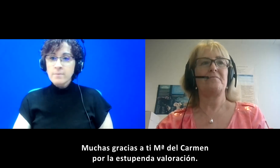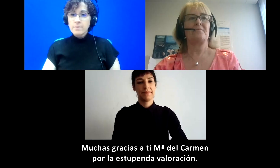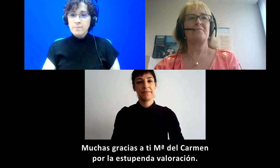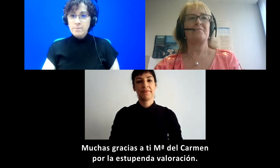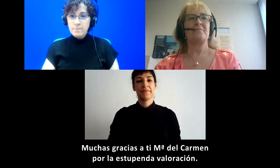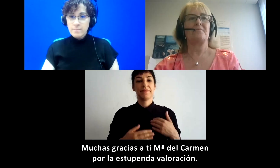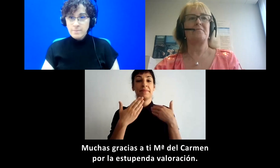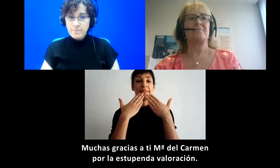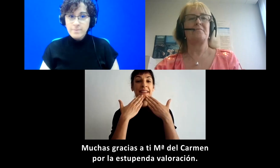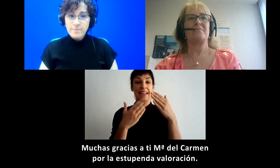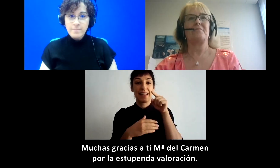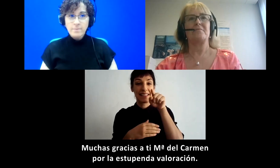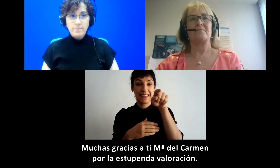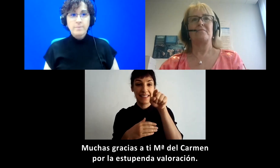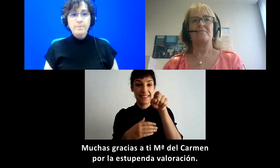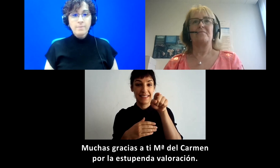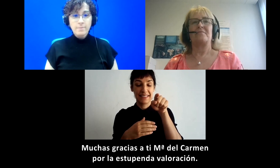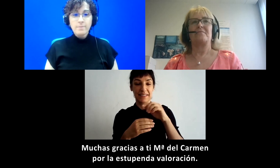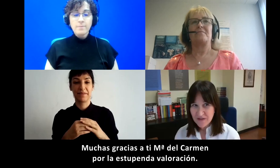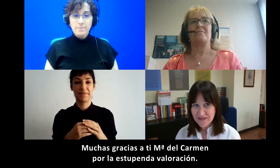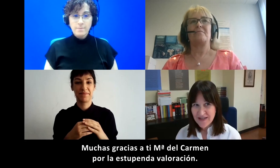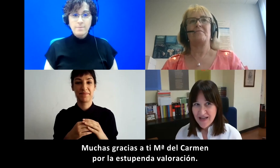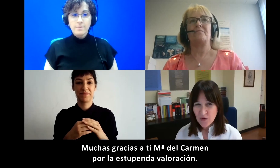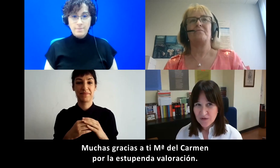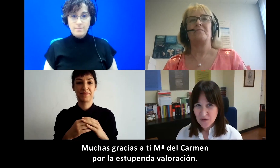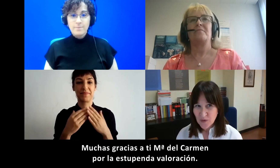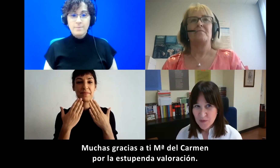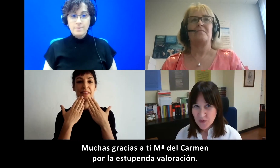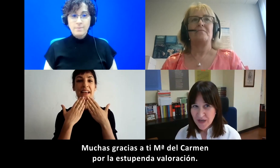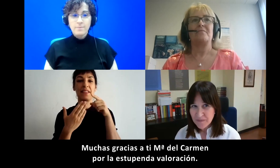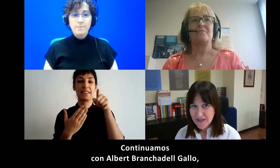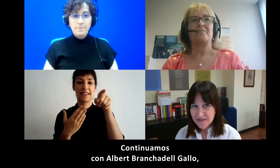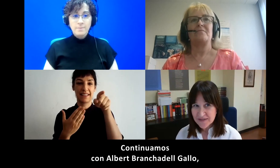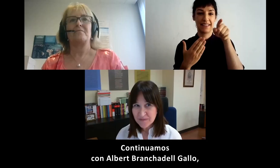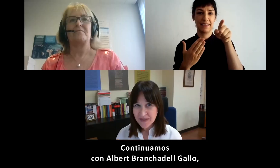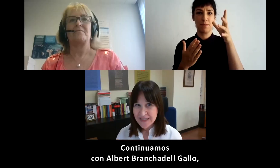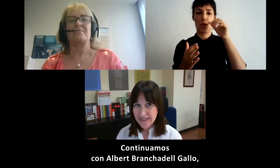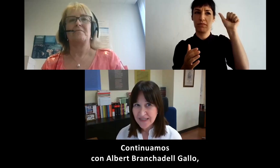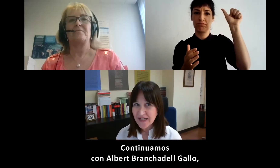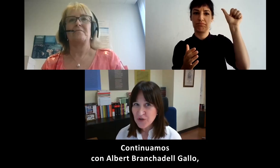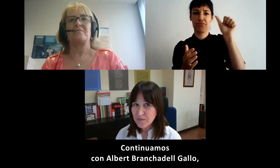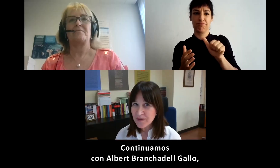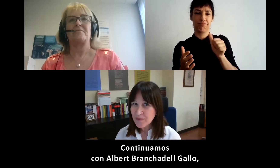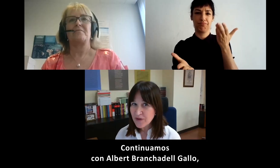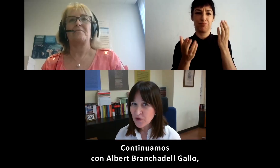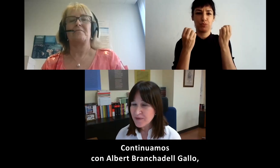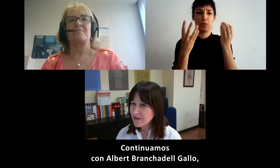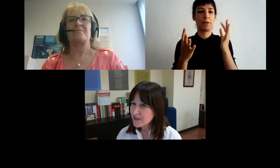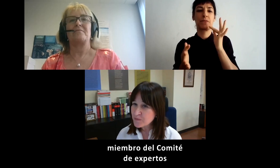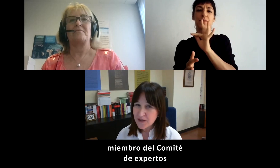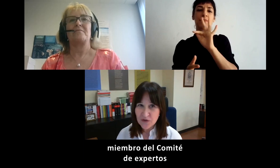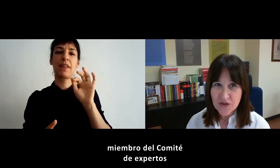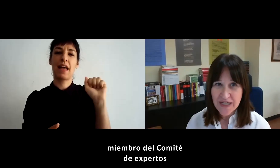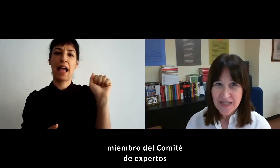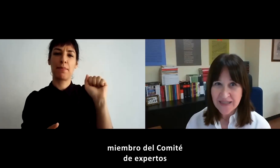Muchísimas gracias a ti, María del Carmen, por esta estupenda valoración. Continuamos con Albert Branchatel Gallo, miembro del Comité